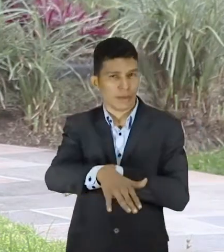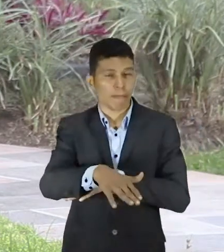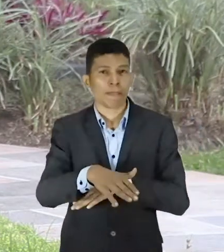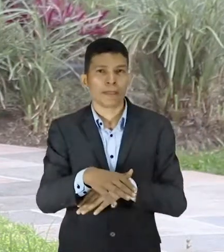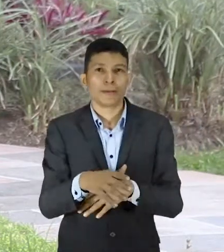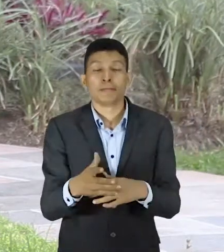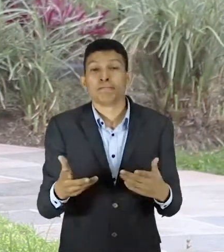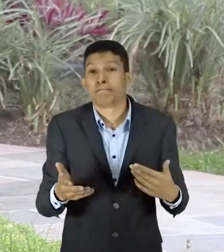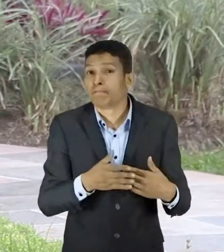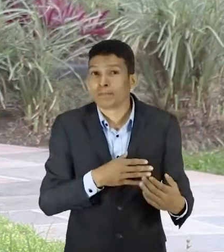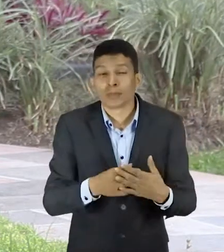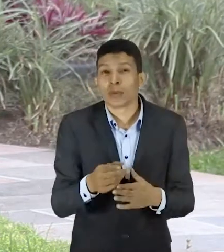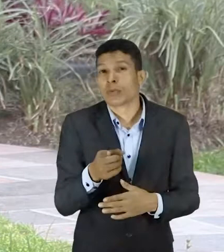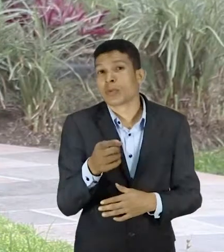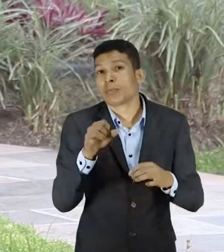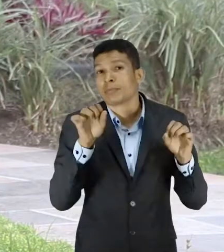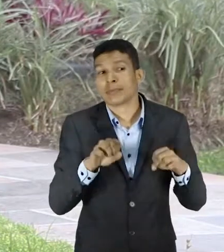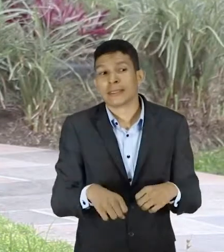puedes